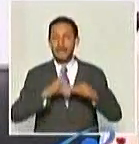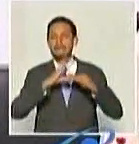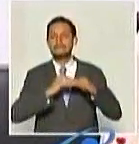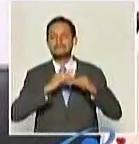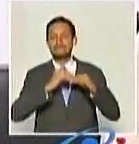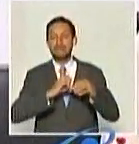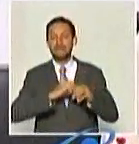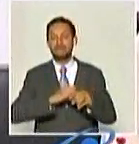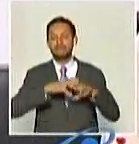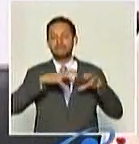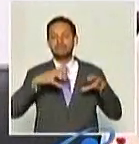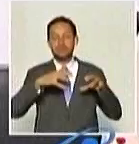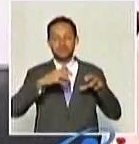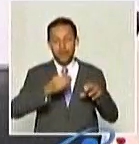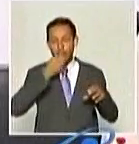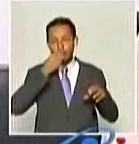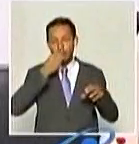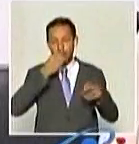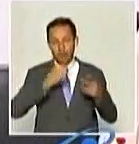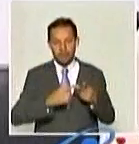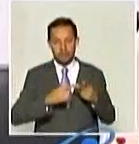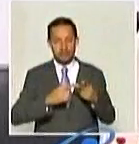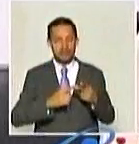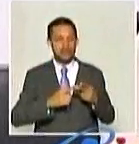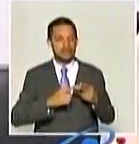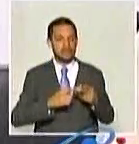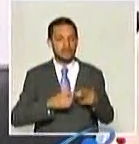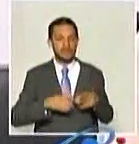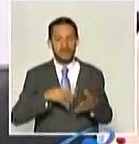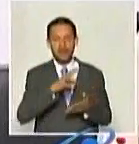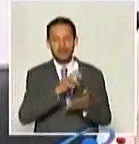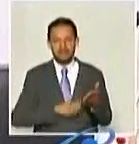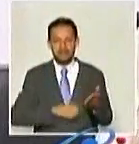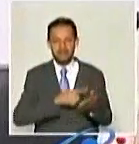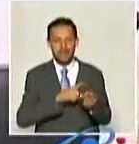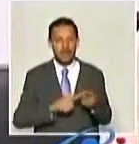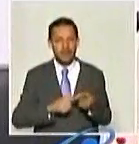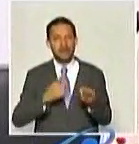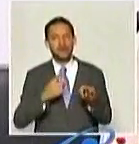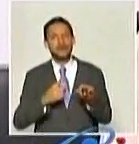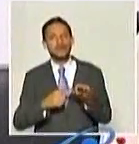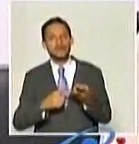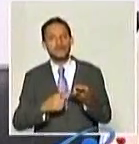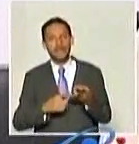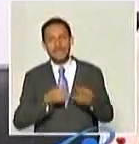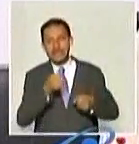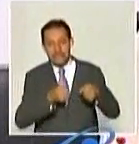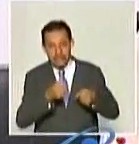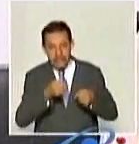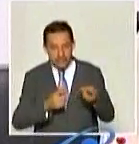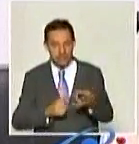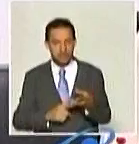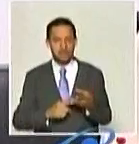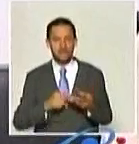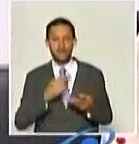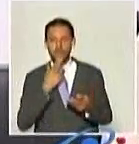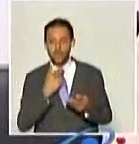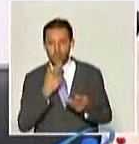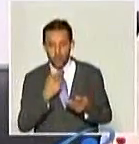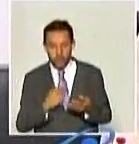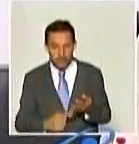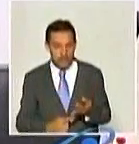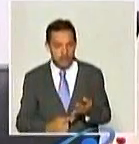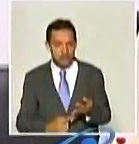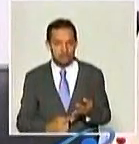sigue comiendo harinas refinadas, azúcares refinados, sigue tomando leche, determinado